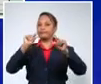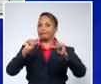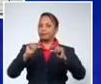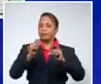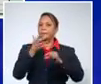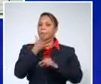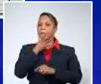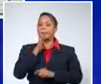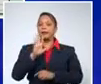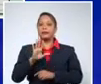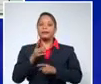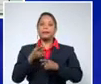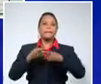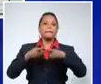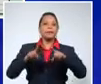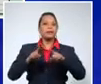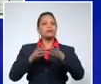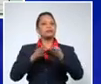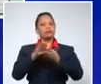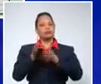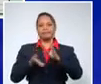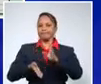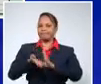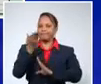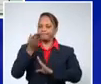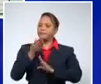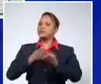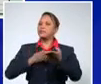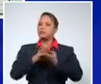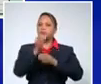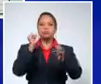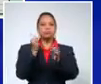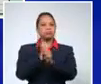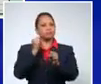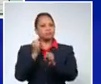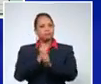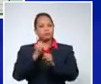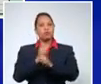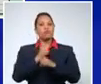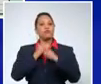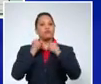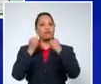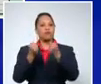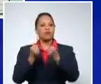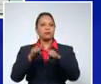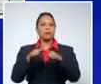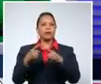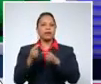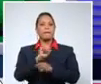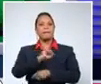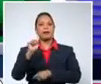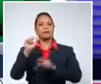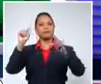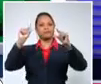pero de todas formas se mantiene alta. Tiene que seguir trabajando para lograr su